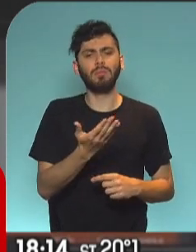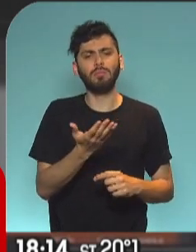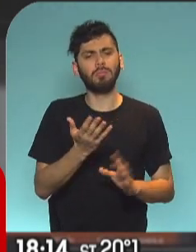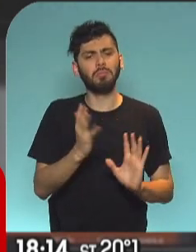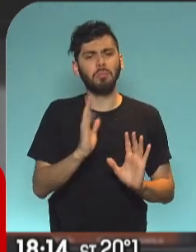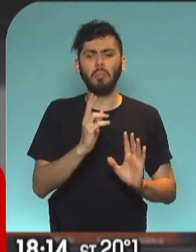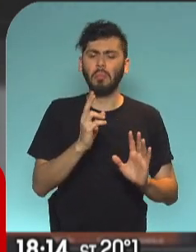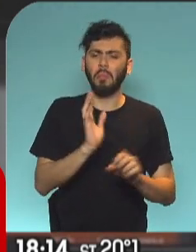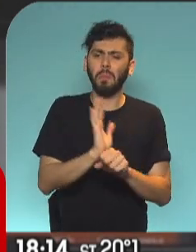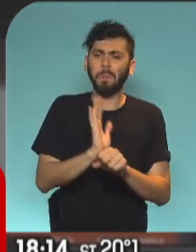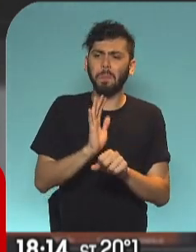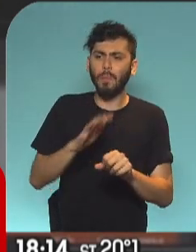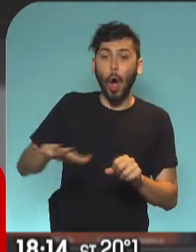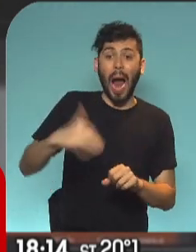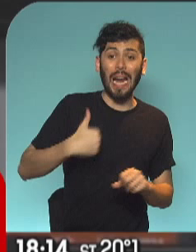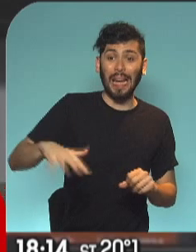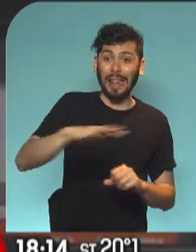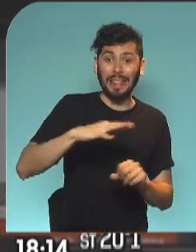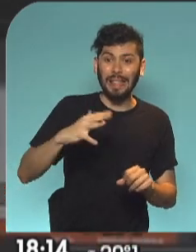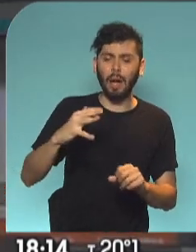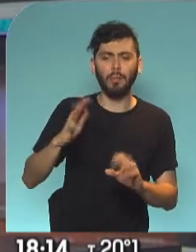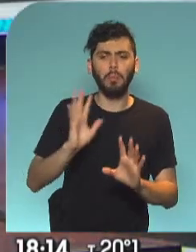muy realista de la Argentina.